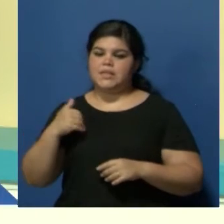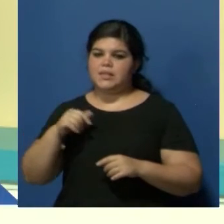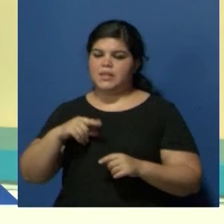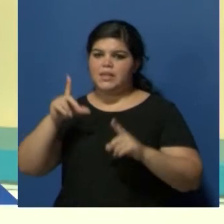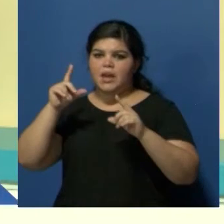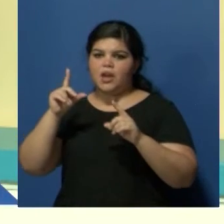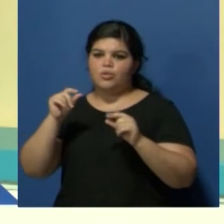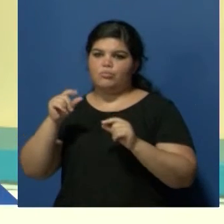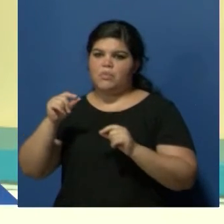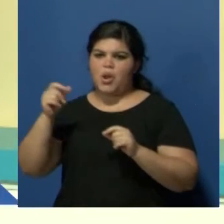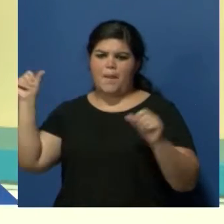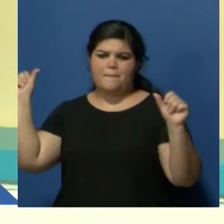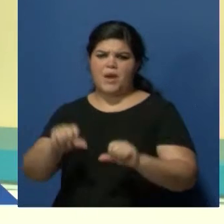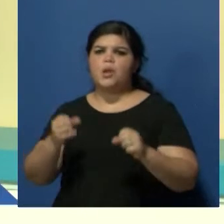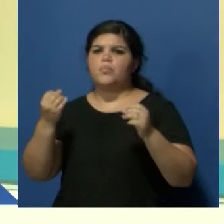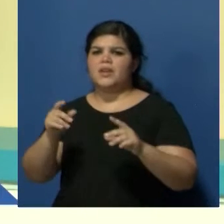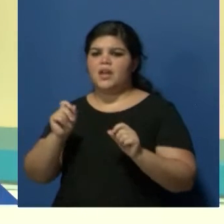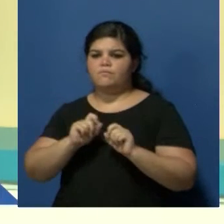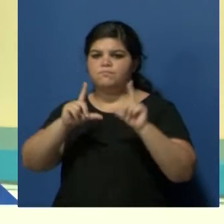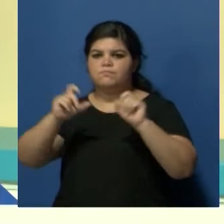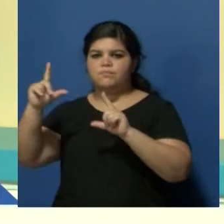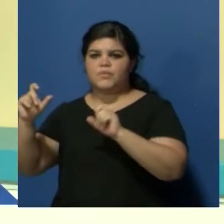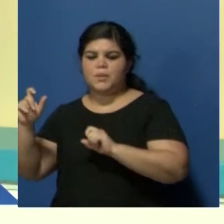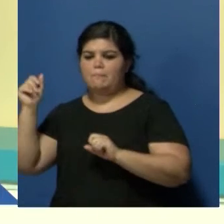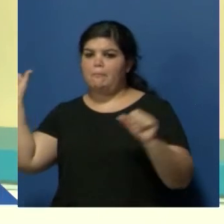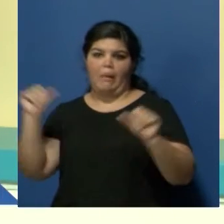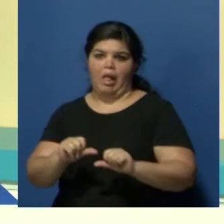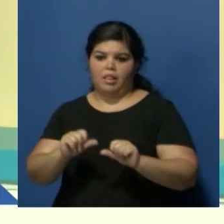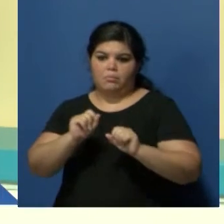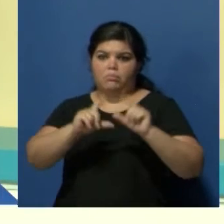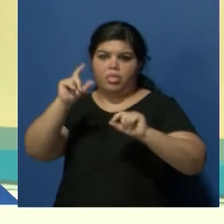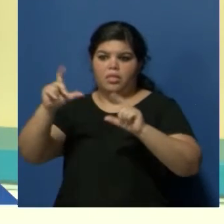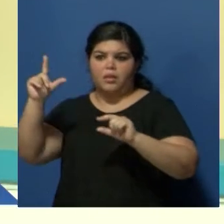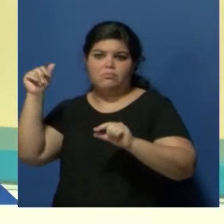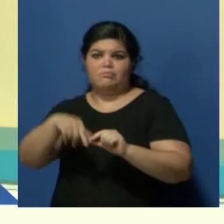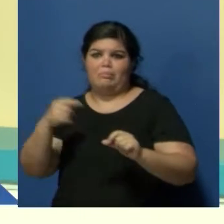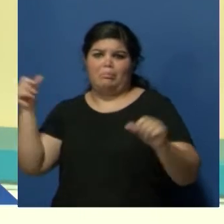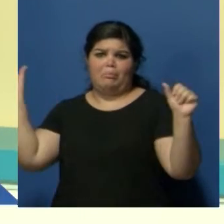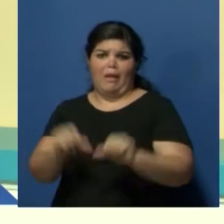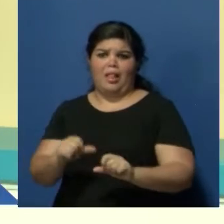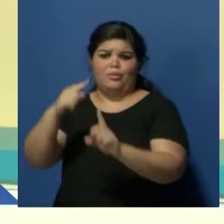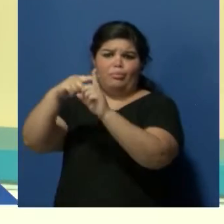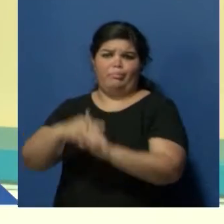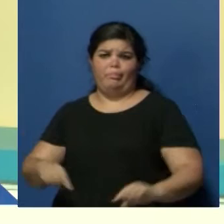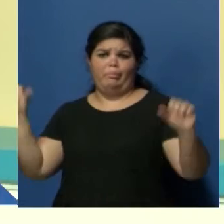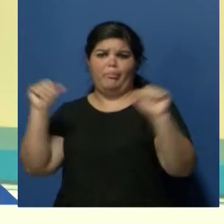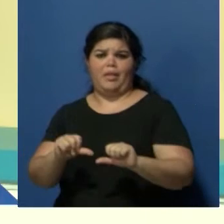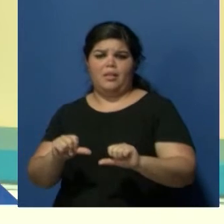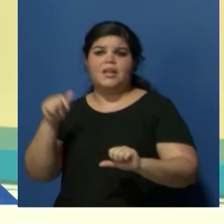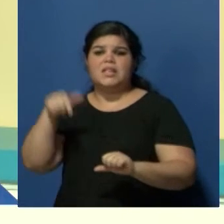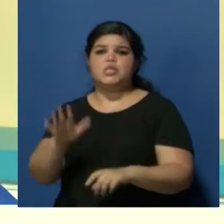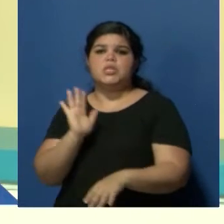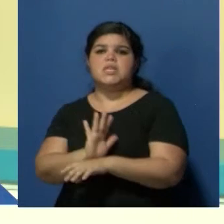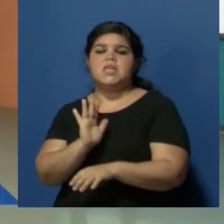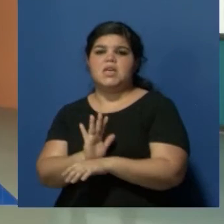de que se toman mal. La Argentina es un país que mide mal. Bien. Y cuando se mide mal, para colmo, cuestiones como estas, que son cuestiones tabú,